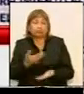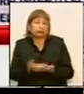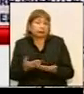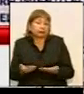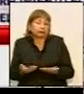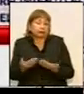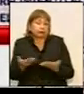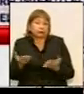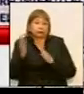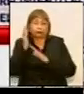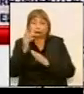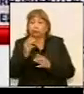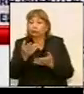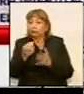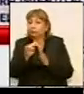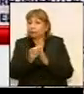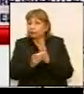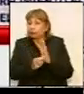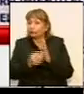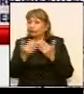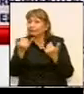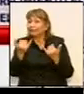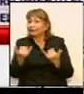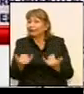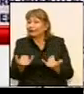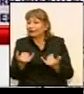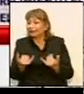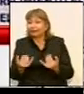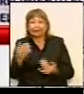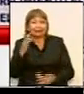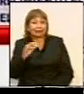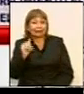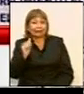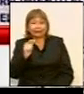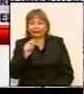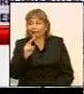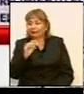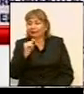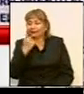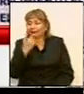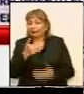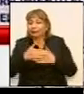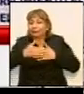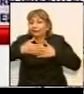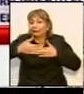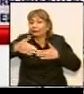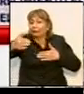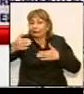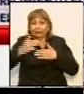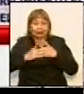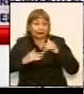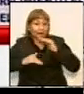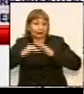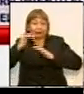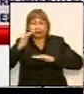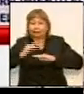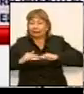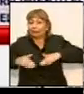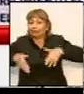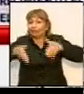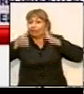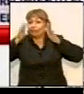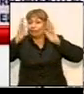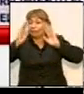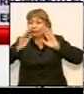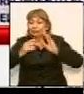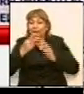es que los proyectos que están hoy día con factibilidad o en adelante, y en construcción, van saliendo con un retraso